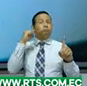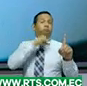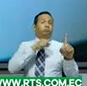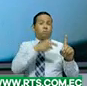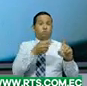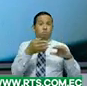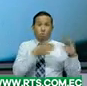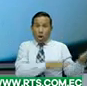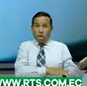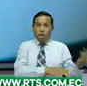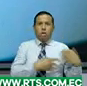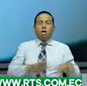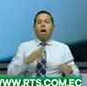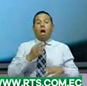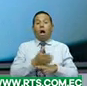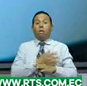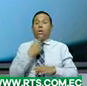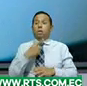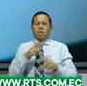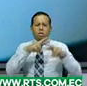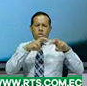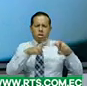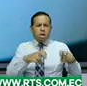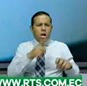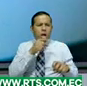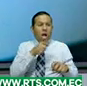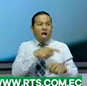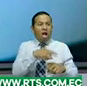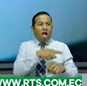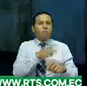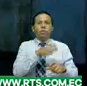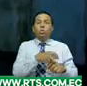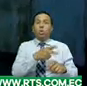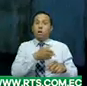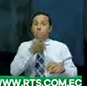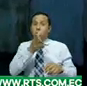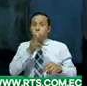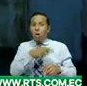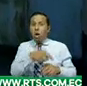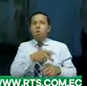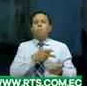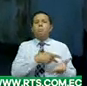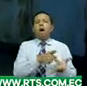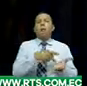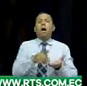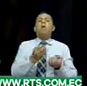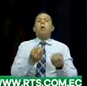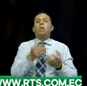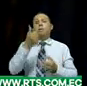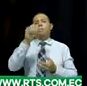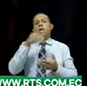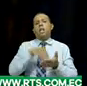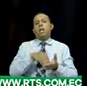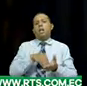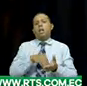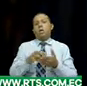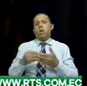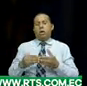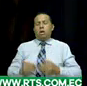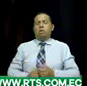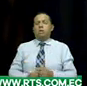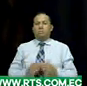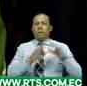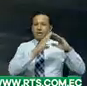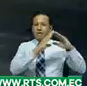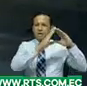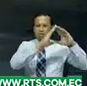recibido $10,000 para cometer el crimen. Este inmueble ubicado en el Guasmo sur de Guayaquil fue allanado en horas de la